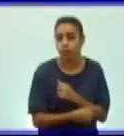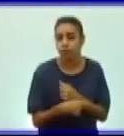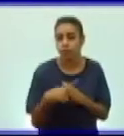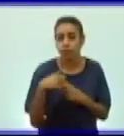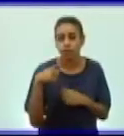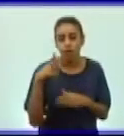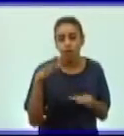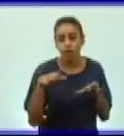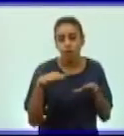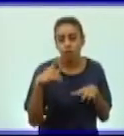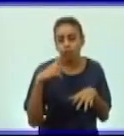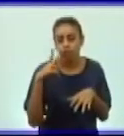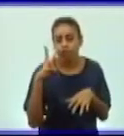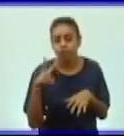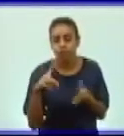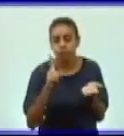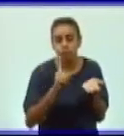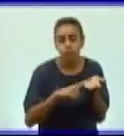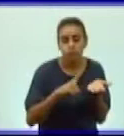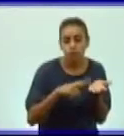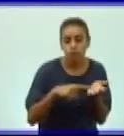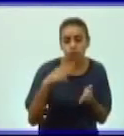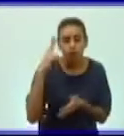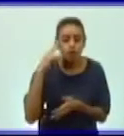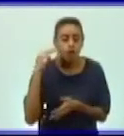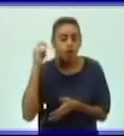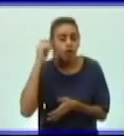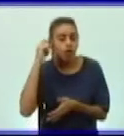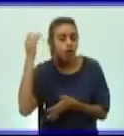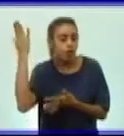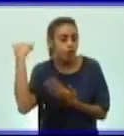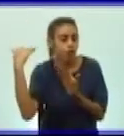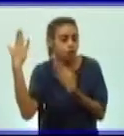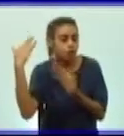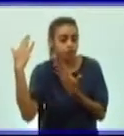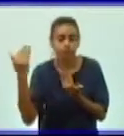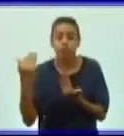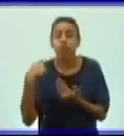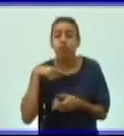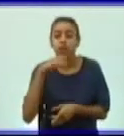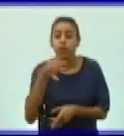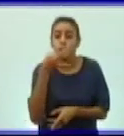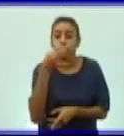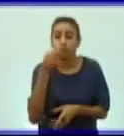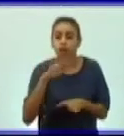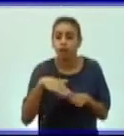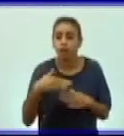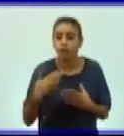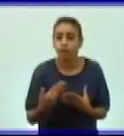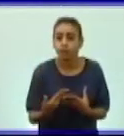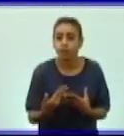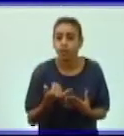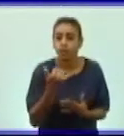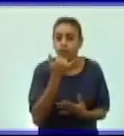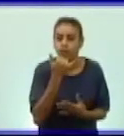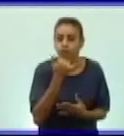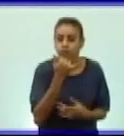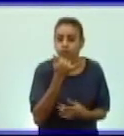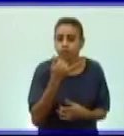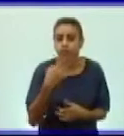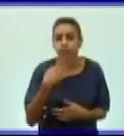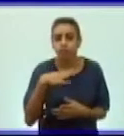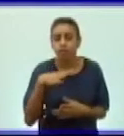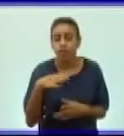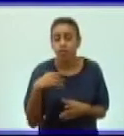abuelo, y le pueda estar comentando algunas experiencias de ese momento. Dice qué afectaciones también tuvo eso en Cuba, qué influencia o